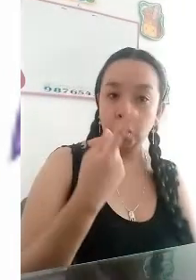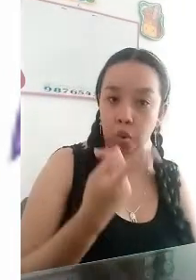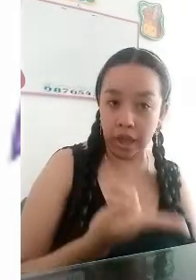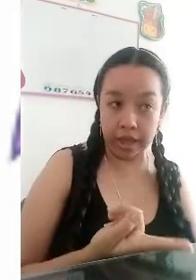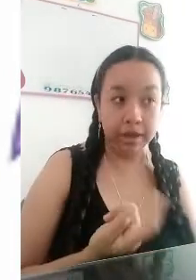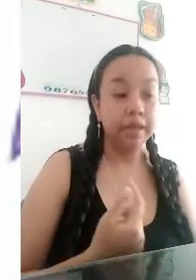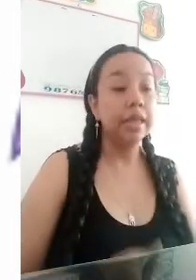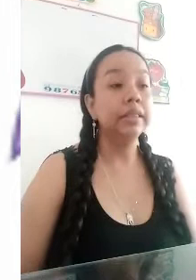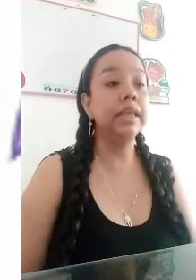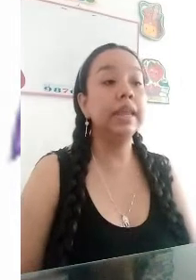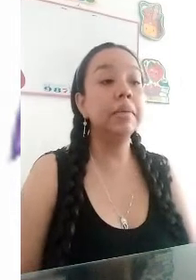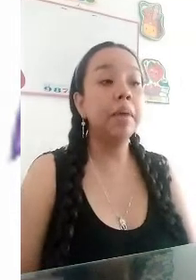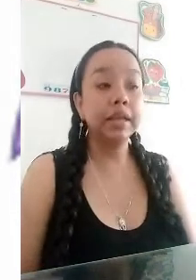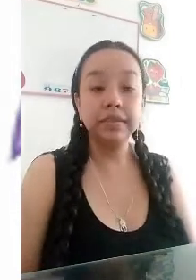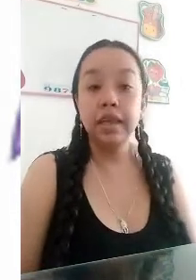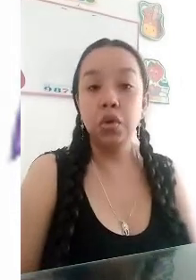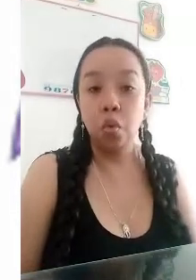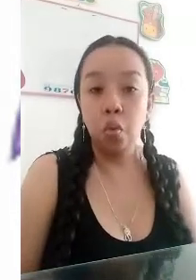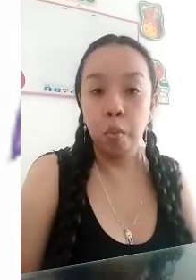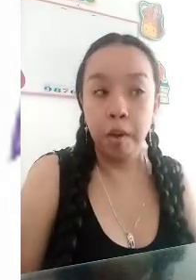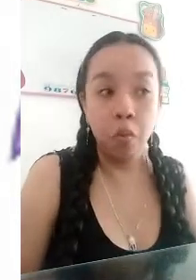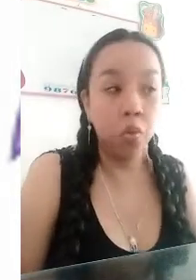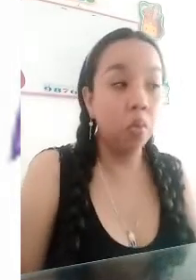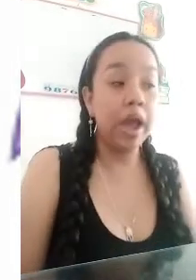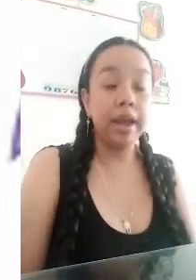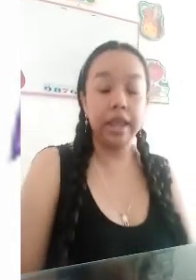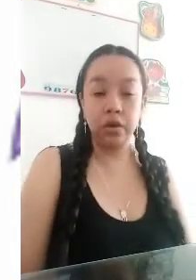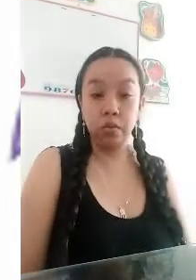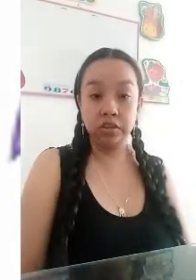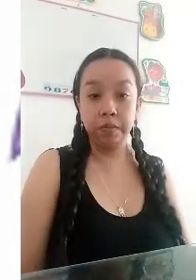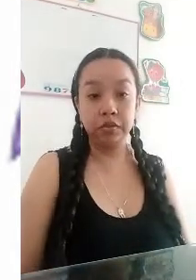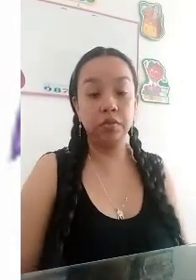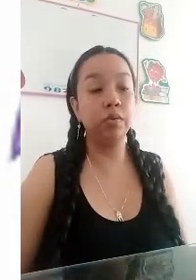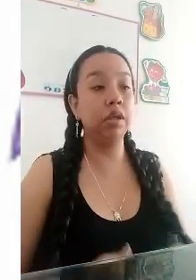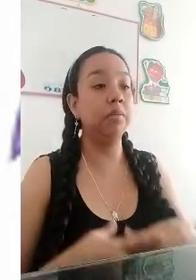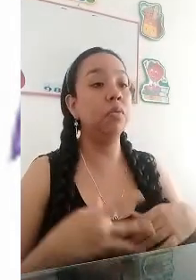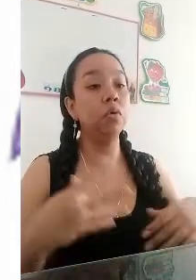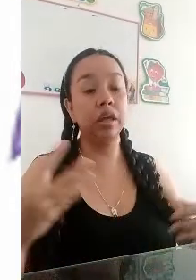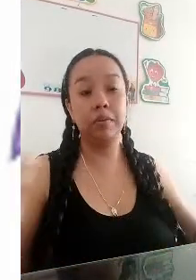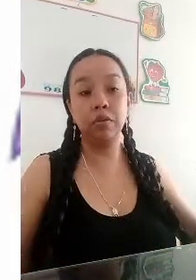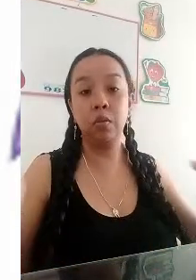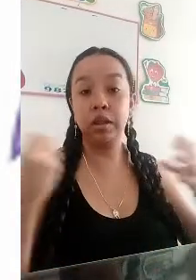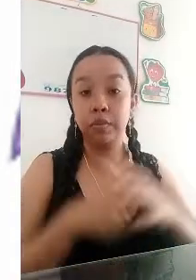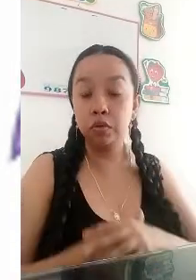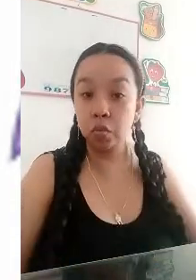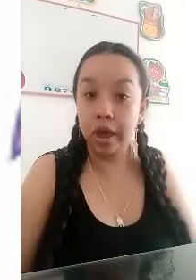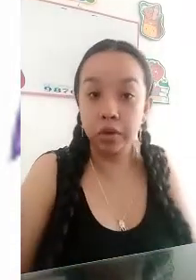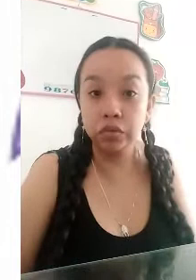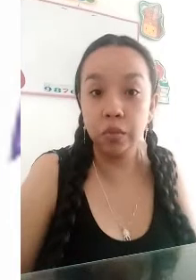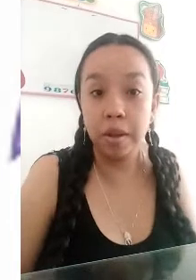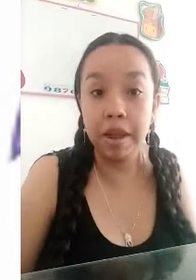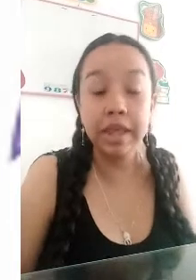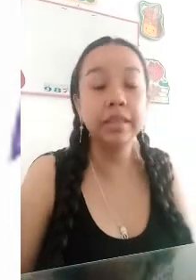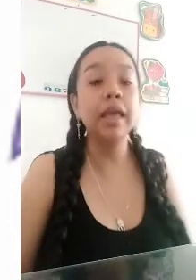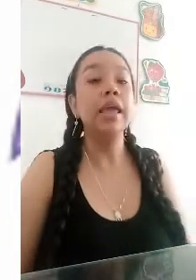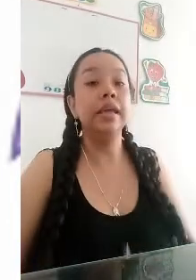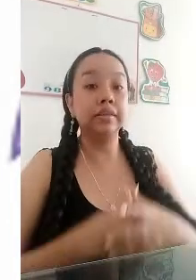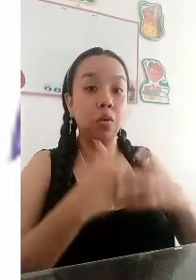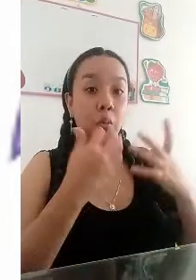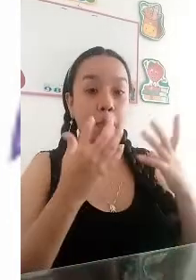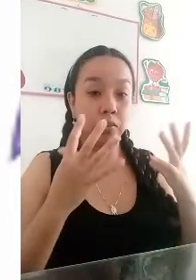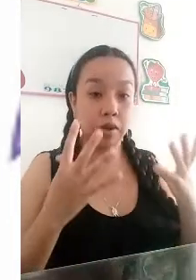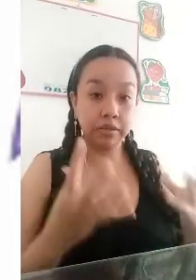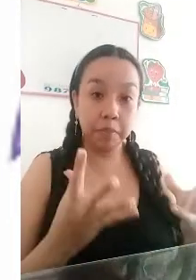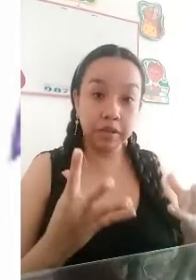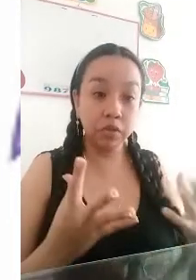y tocar, tiene masa y ocupa un lugar en un espacio. Por ejemplo, lo que cuando guardamos los cuadernos en una maleta,